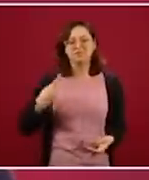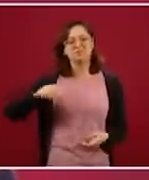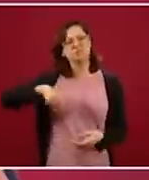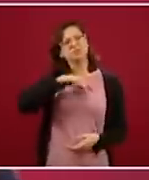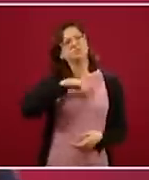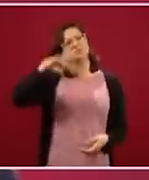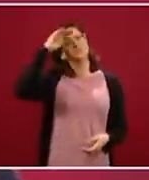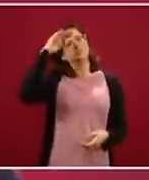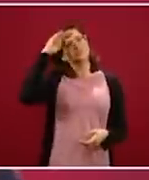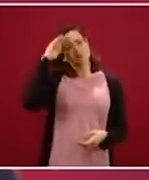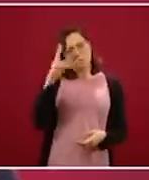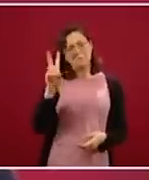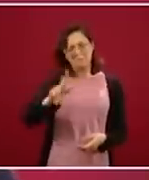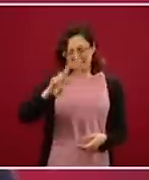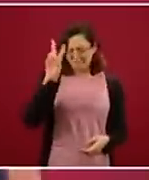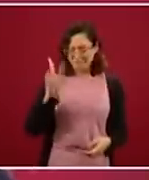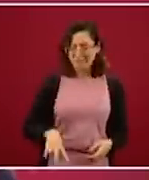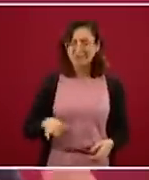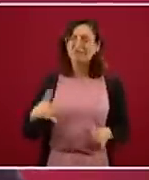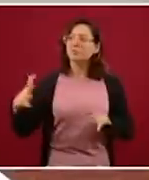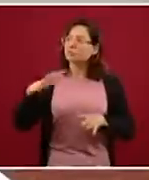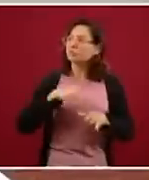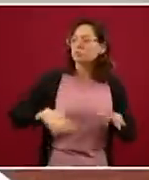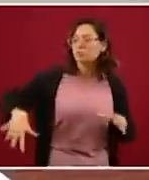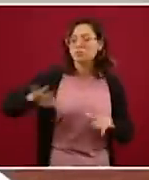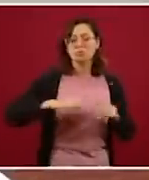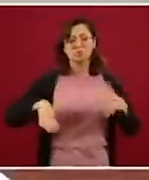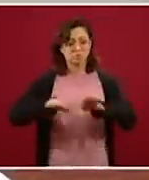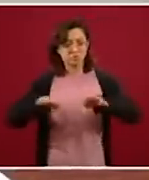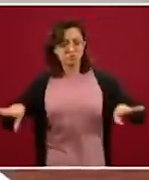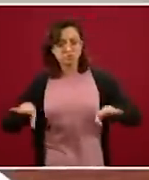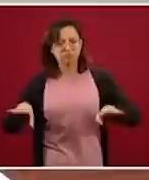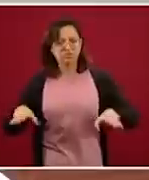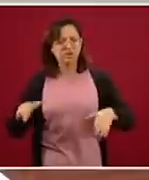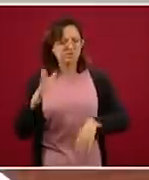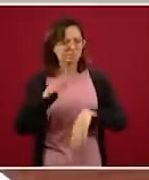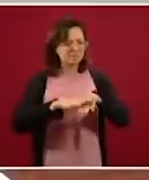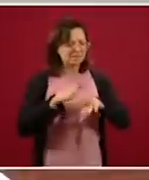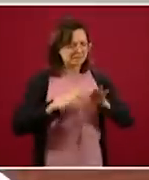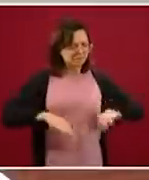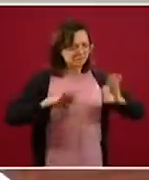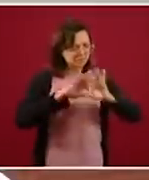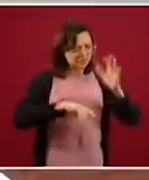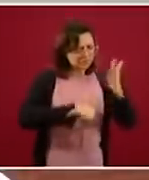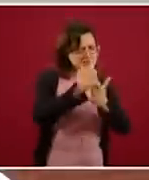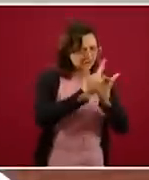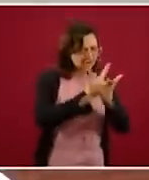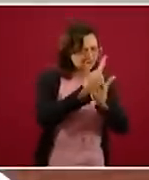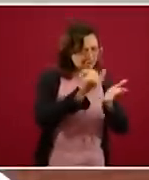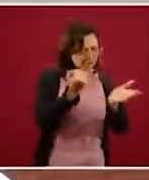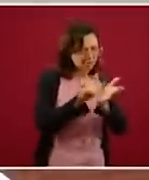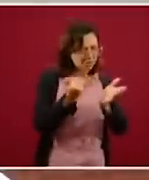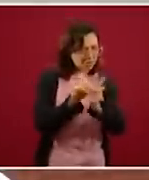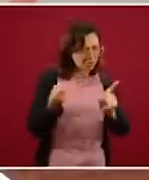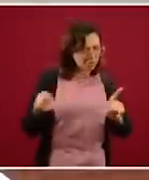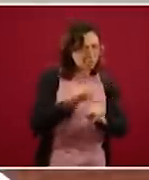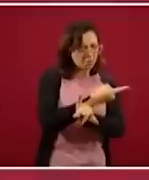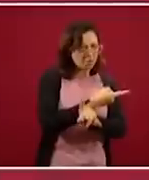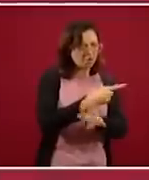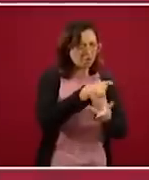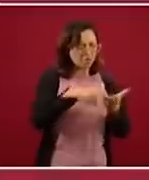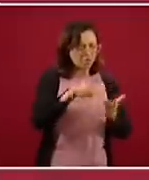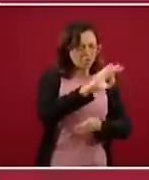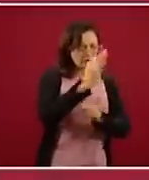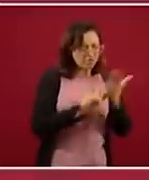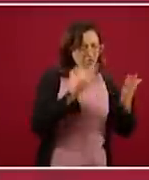preguntarnos si realmente en una sociedad democrática debe ser más importante el sistema fiscal para evadir impuestos y comprar facturas